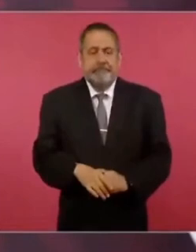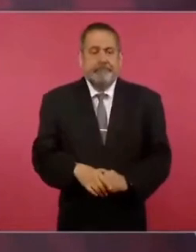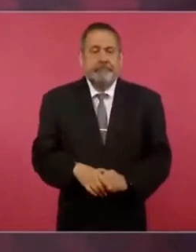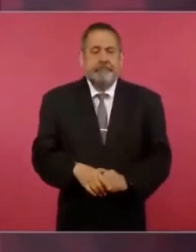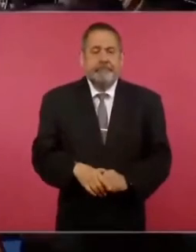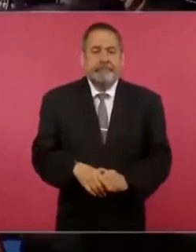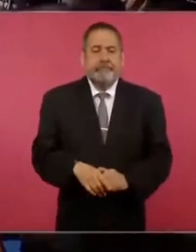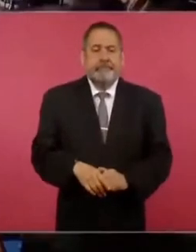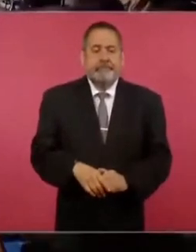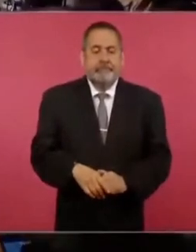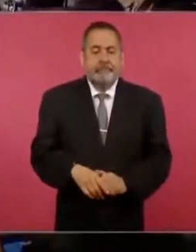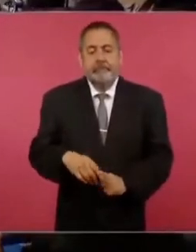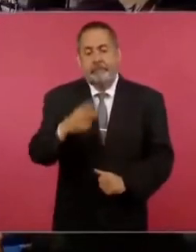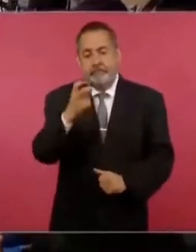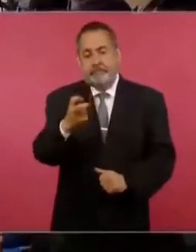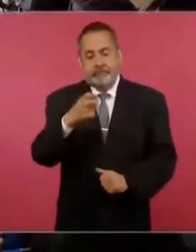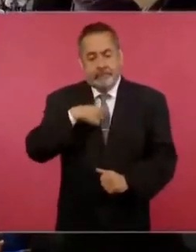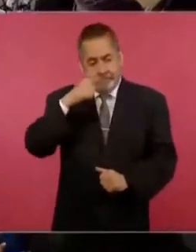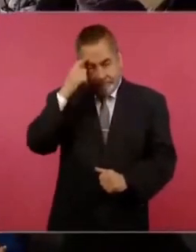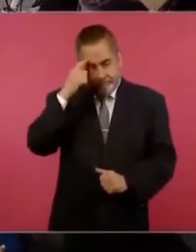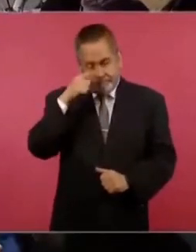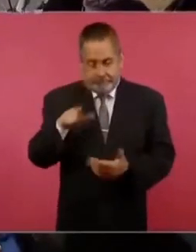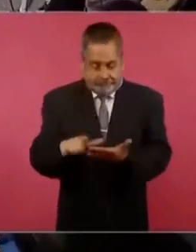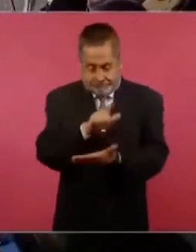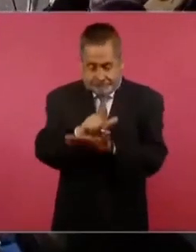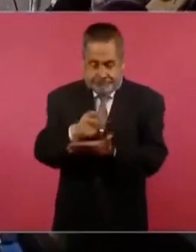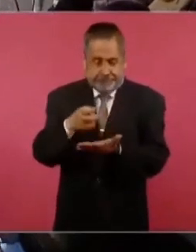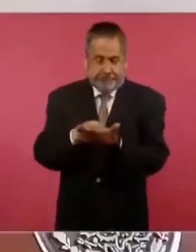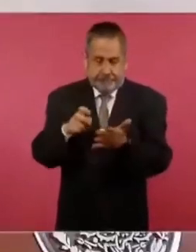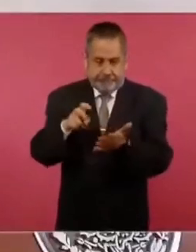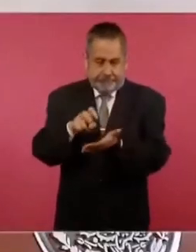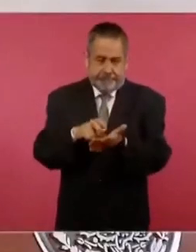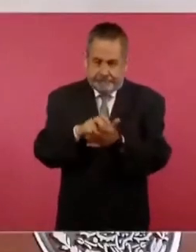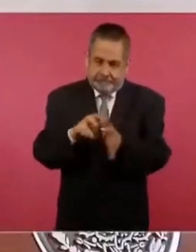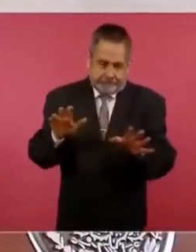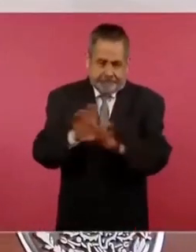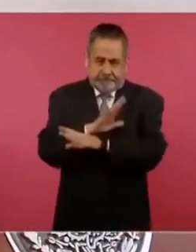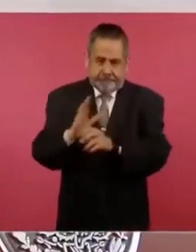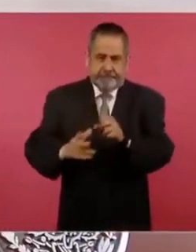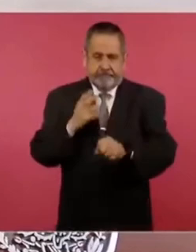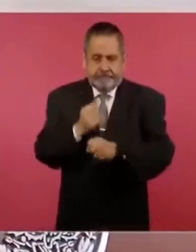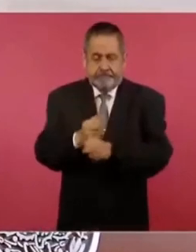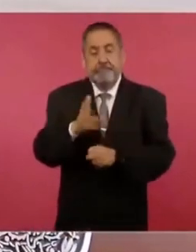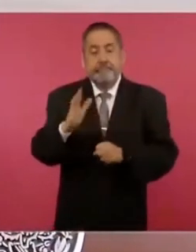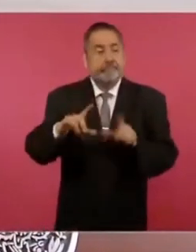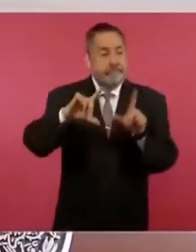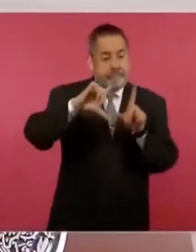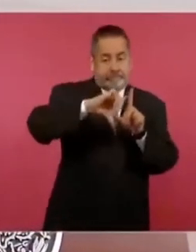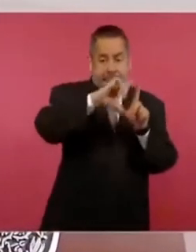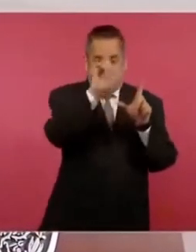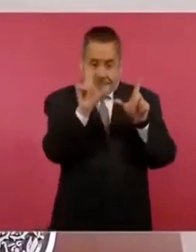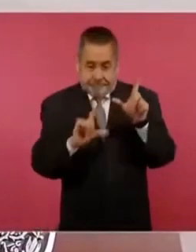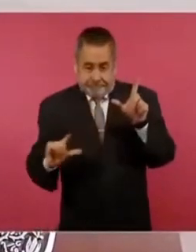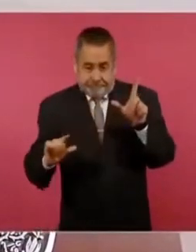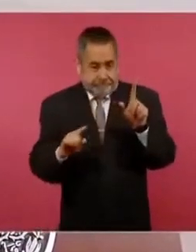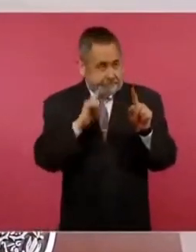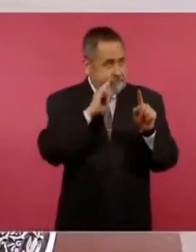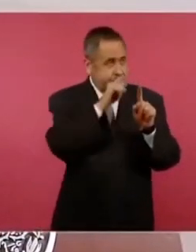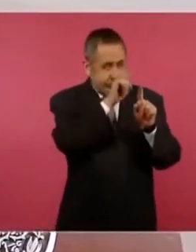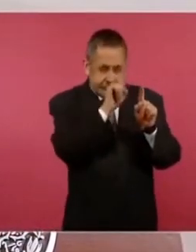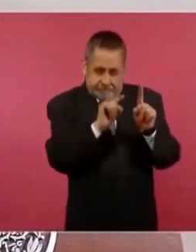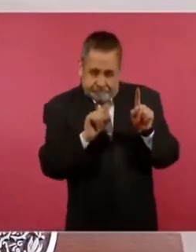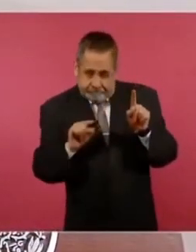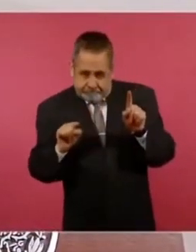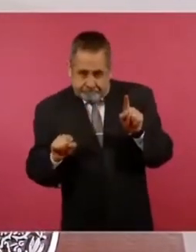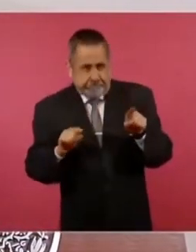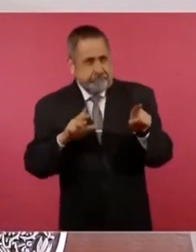se llevó a cabo una reforma, ya hay un mapeo de cuáles son